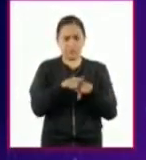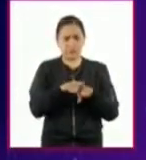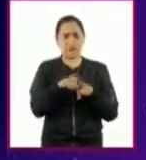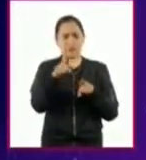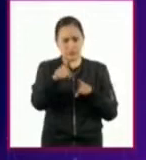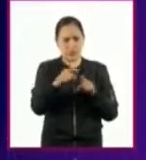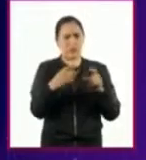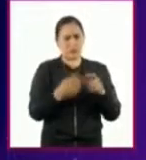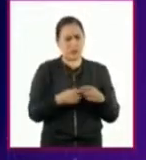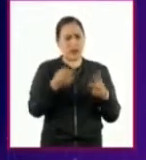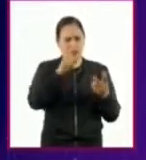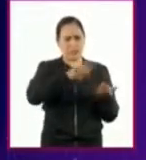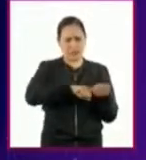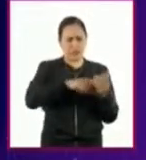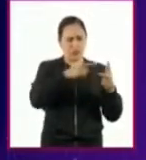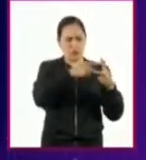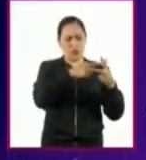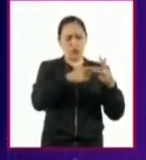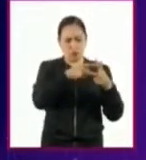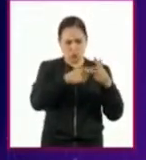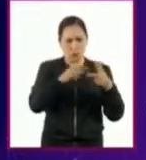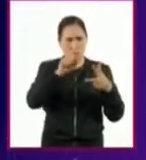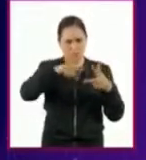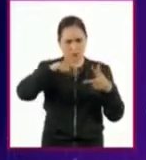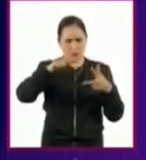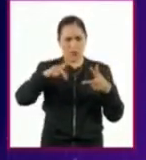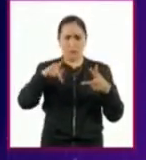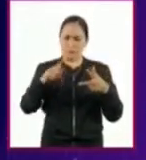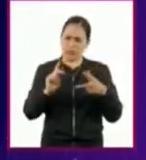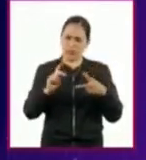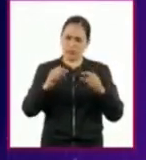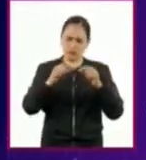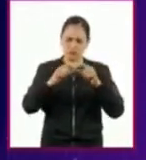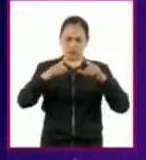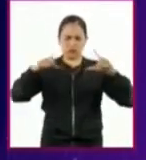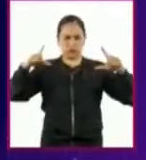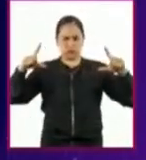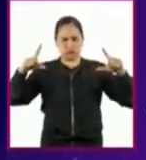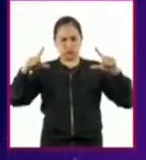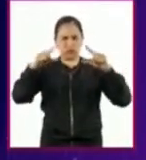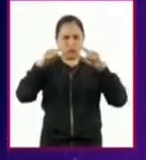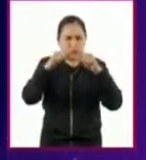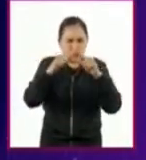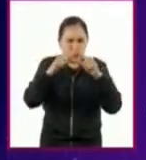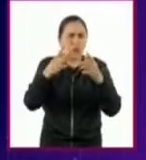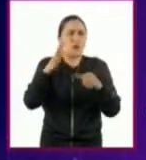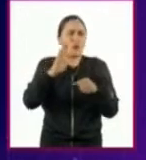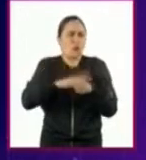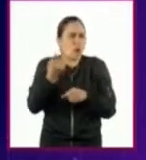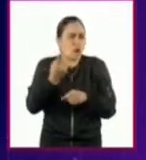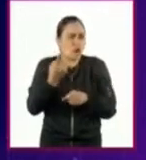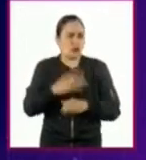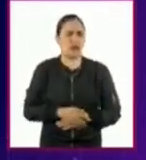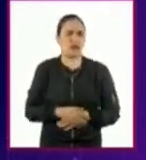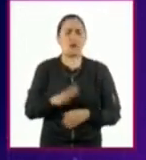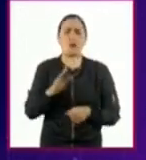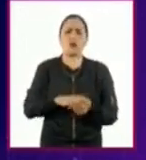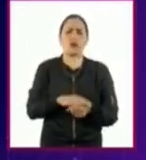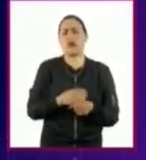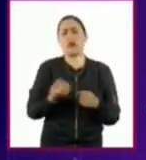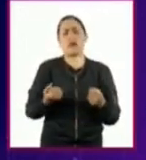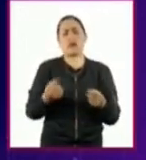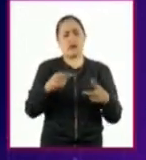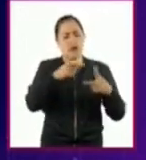de sus ángulos, aunque es evidente que sus tamaños son distintos. Esto sucede porque determinar ángulos iguales